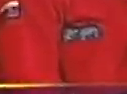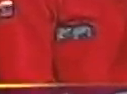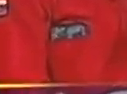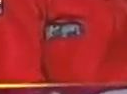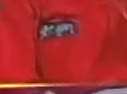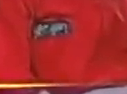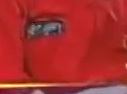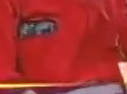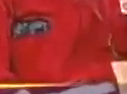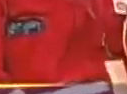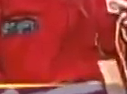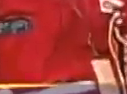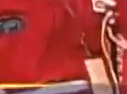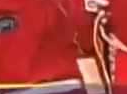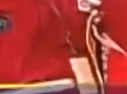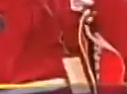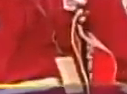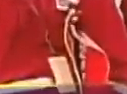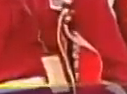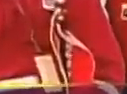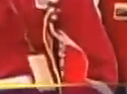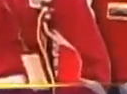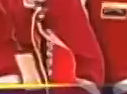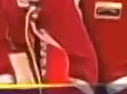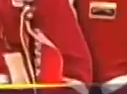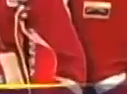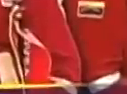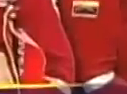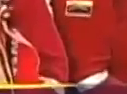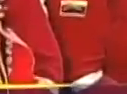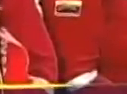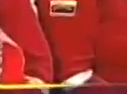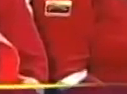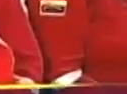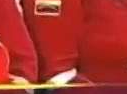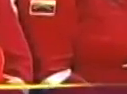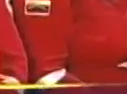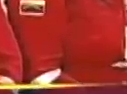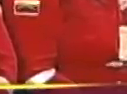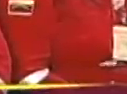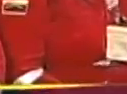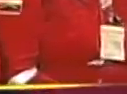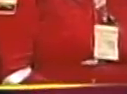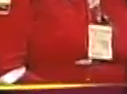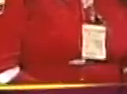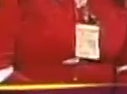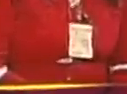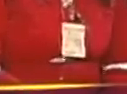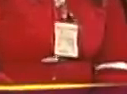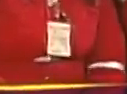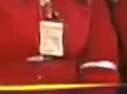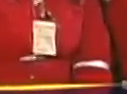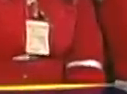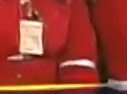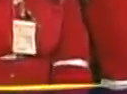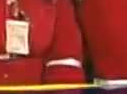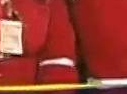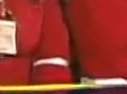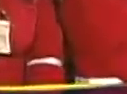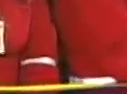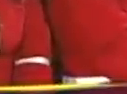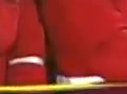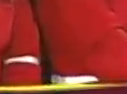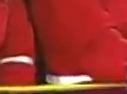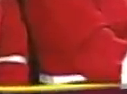traición, dolorosa traición. Luego, del 2013 al 2020, una etapa de 7 años